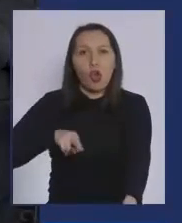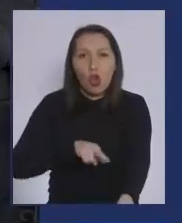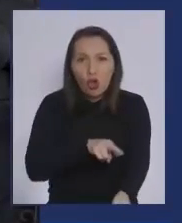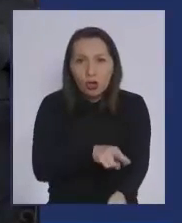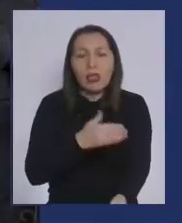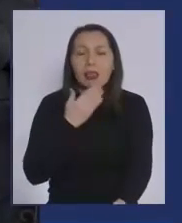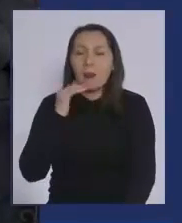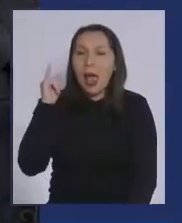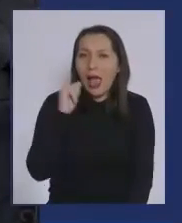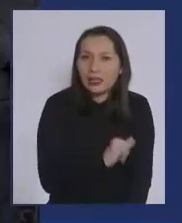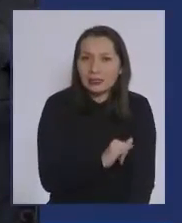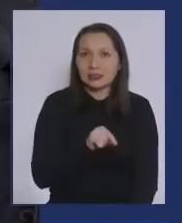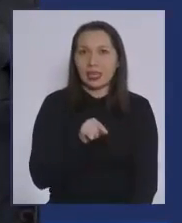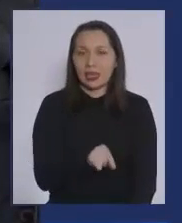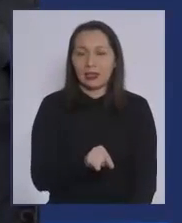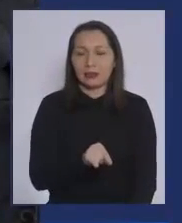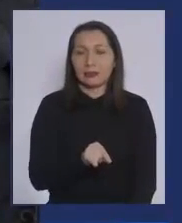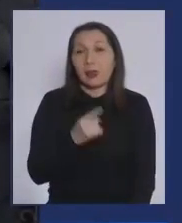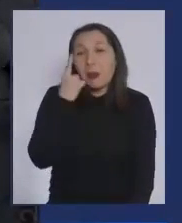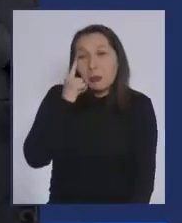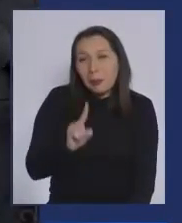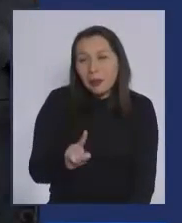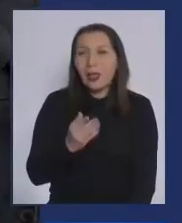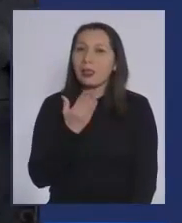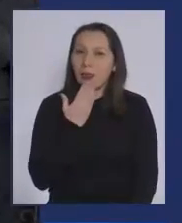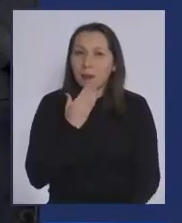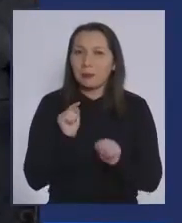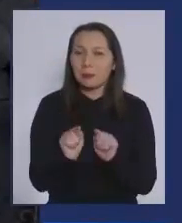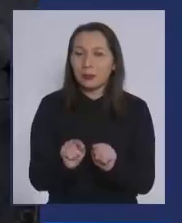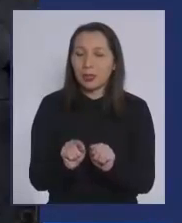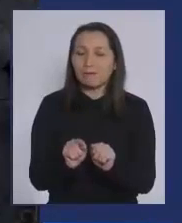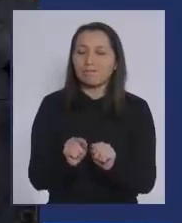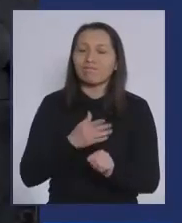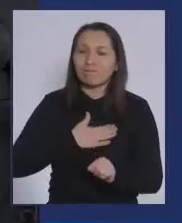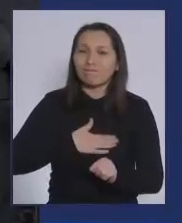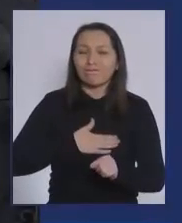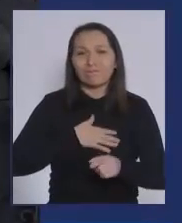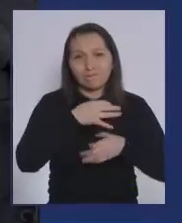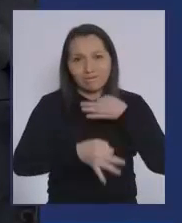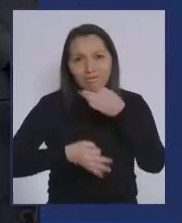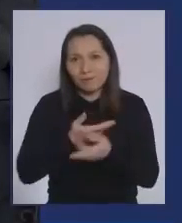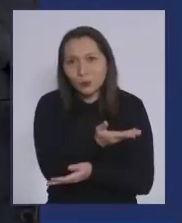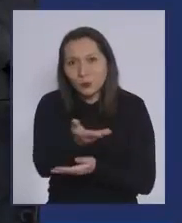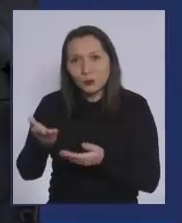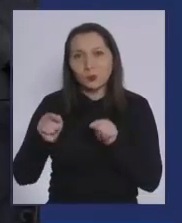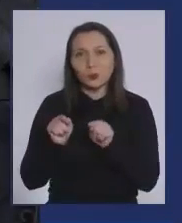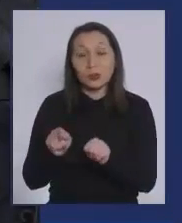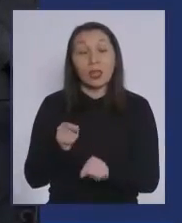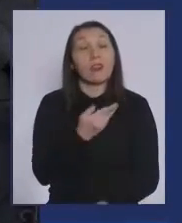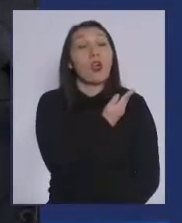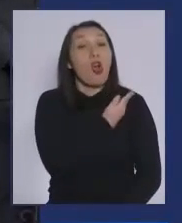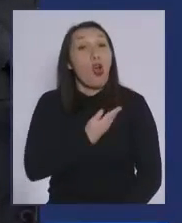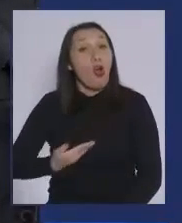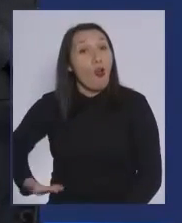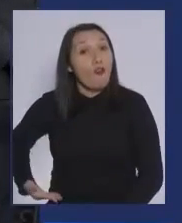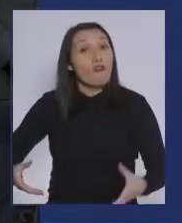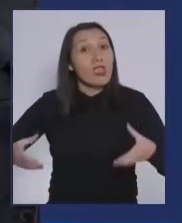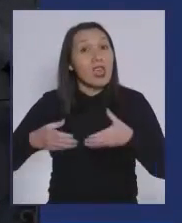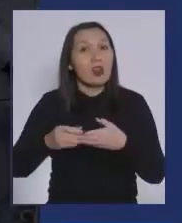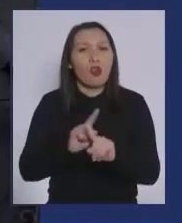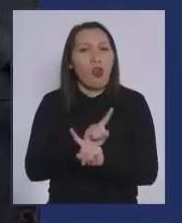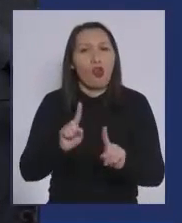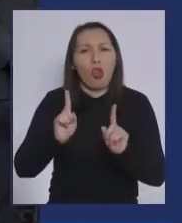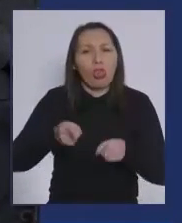y del ser pero también quiero compartir con todos ustedes el gobierno no debe